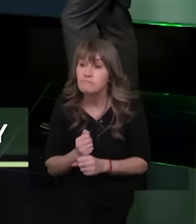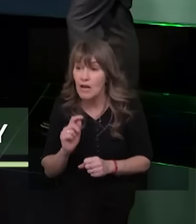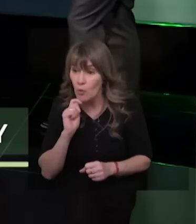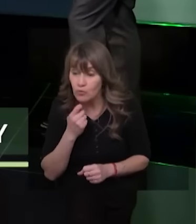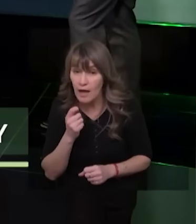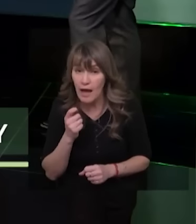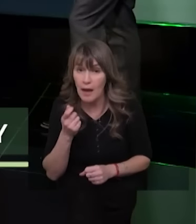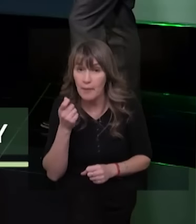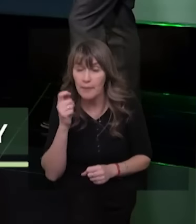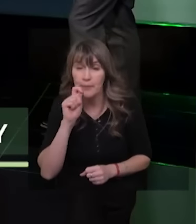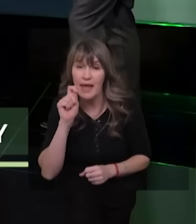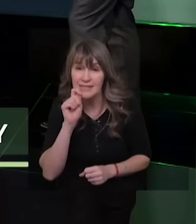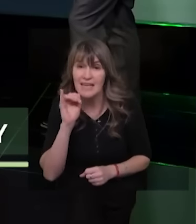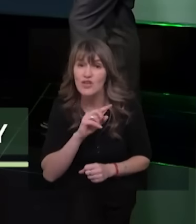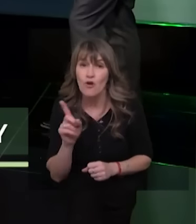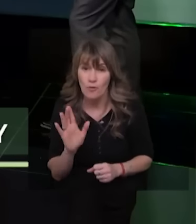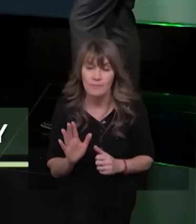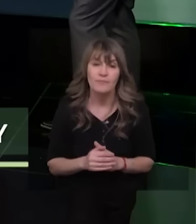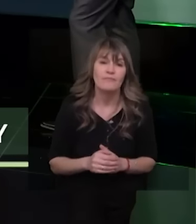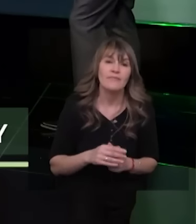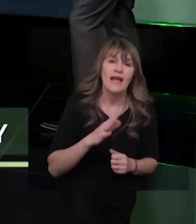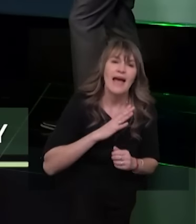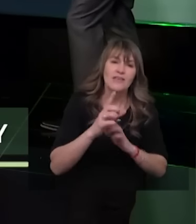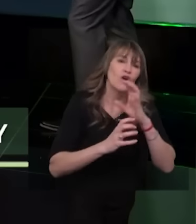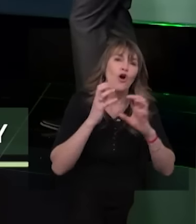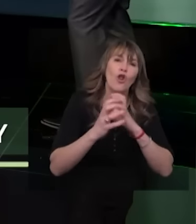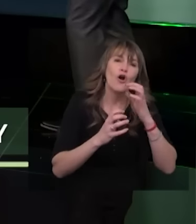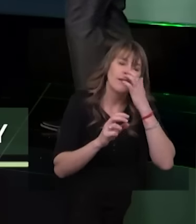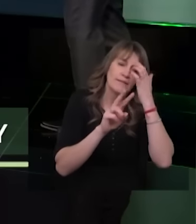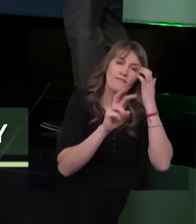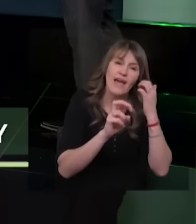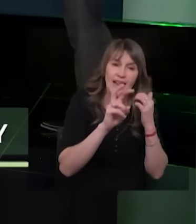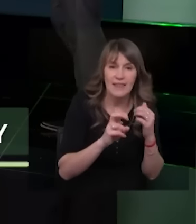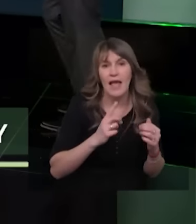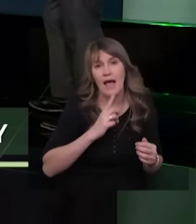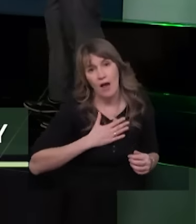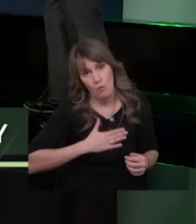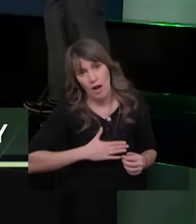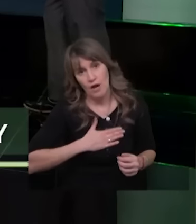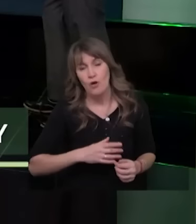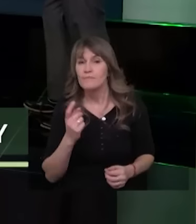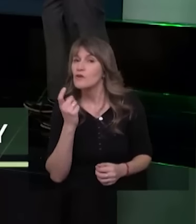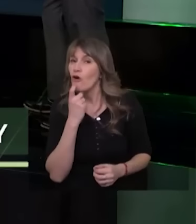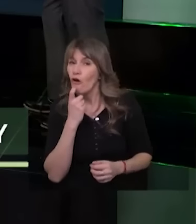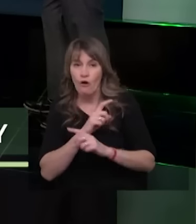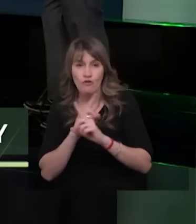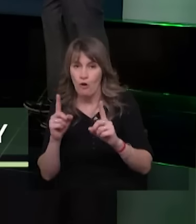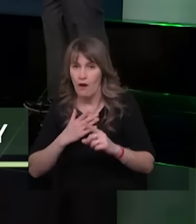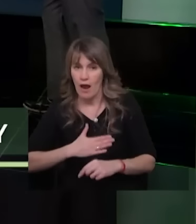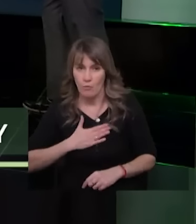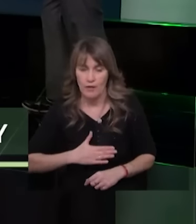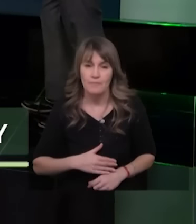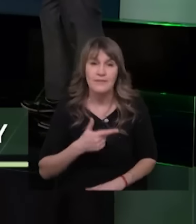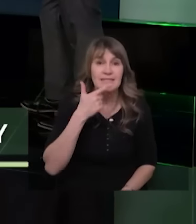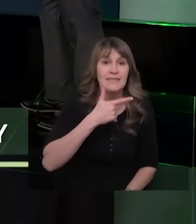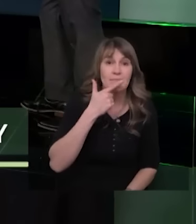técnico de la selección teníamos acá vemos los colores más verdes son los niveles de acuerdo y los rojos de desacuerdo en septiembre